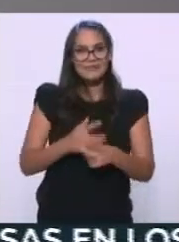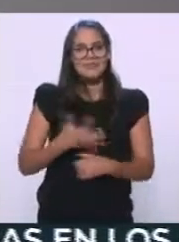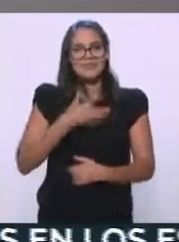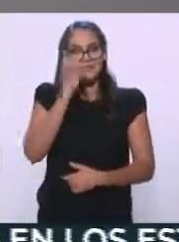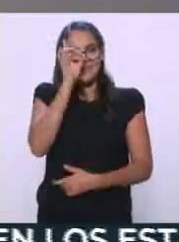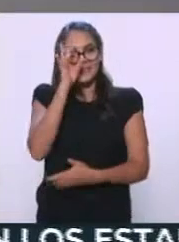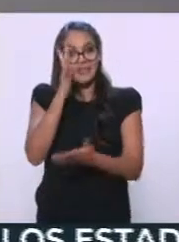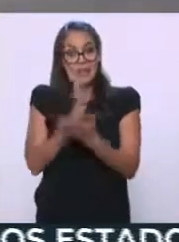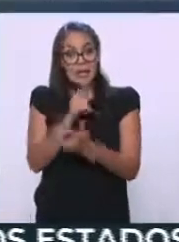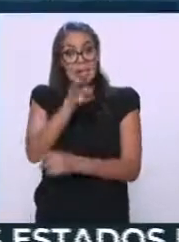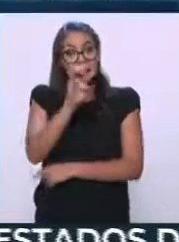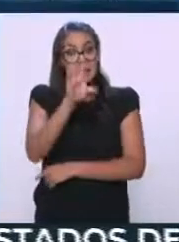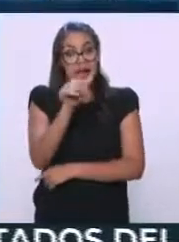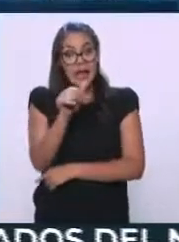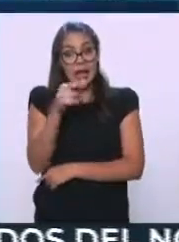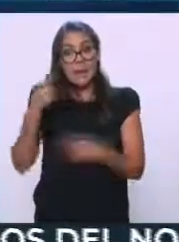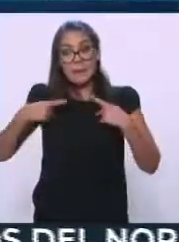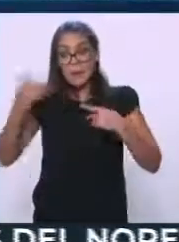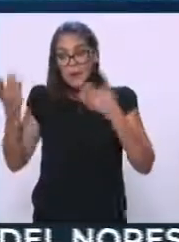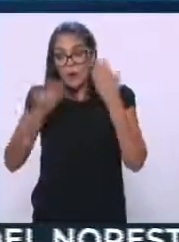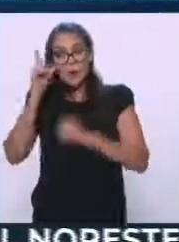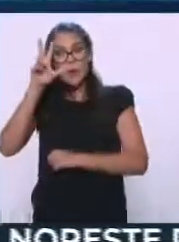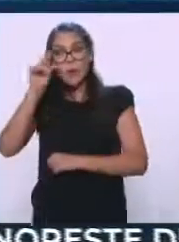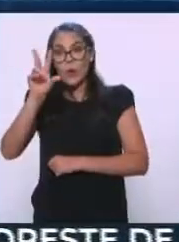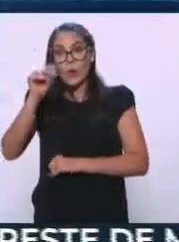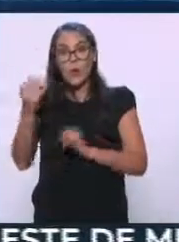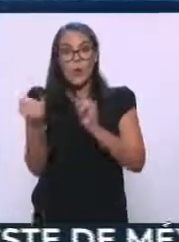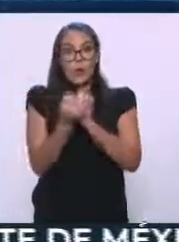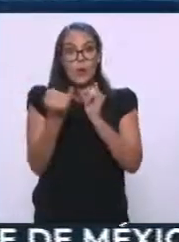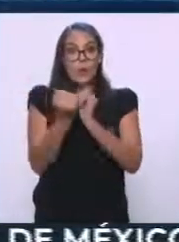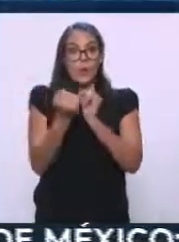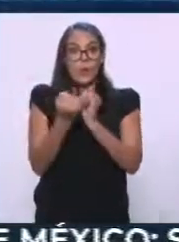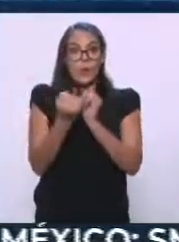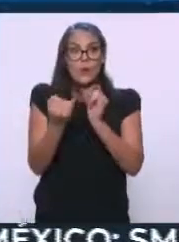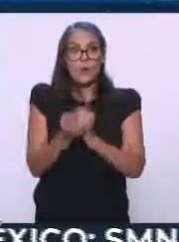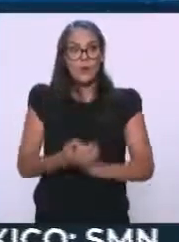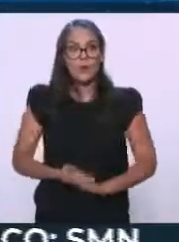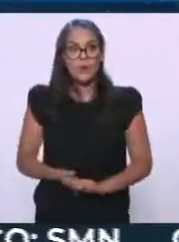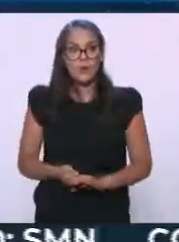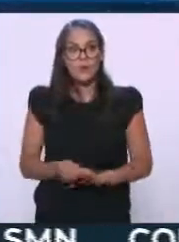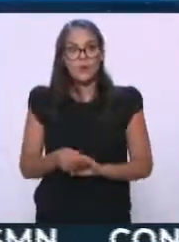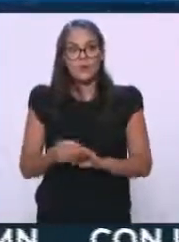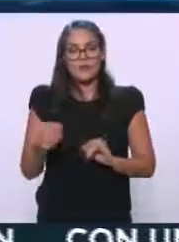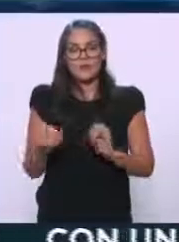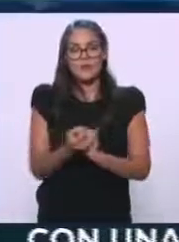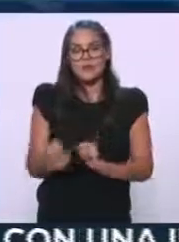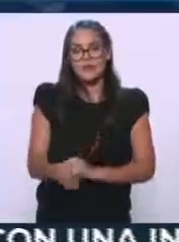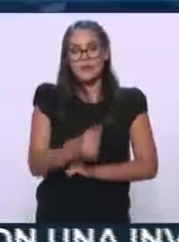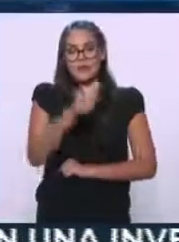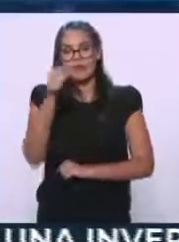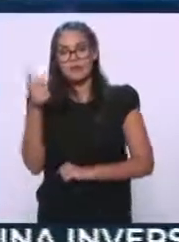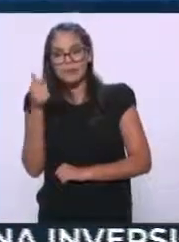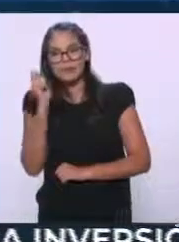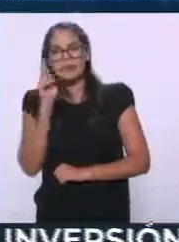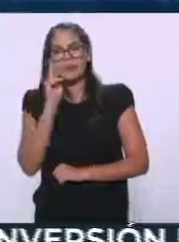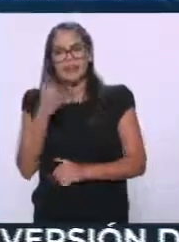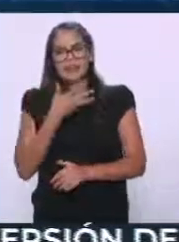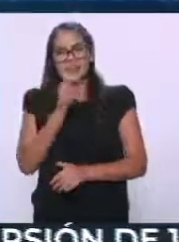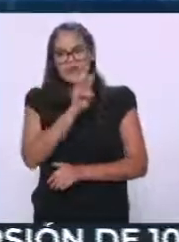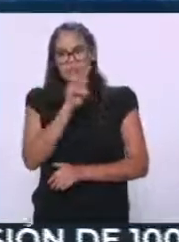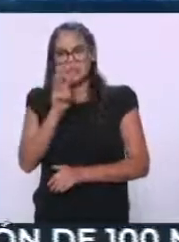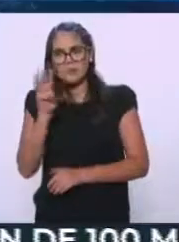con las becas de estudiantes, sino que ellos empezaron con los apoyos a madres solteras. Lo que hicieron fue lo siguiente: registraron una página que se